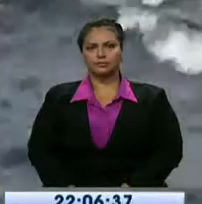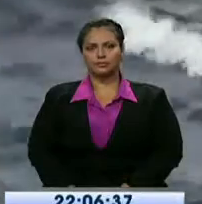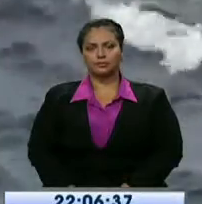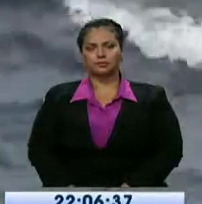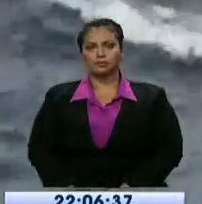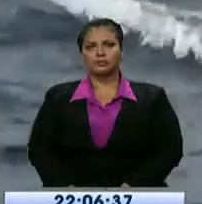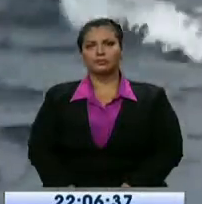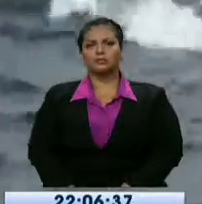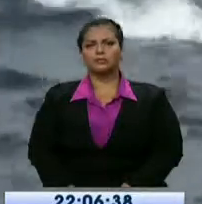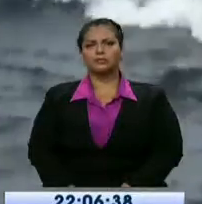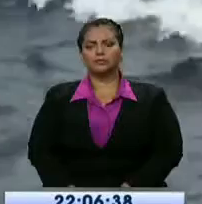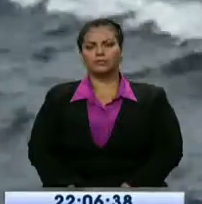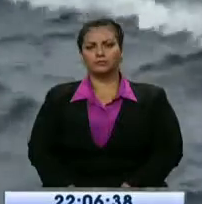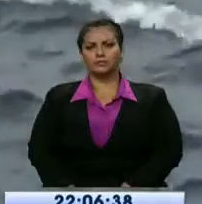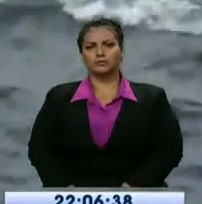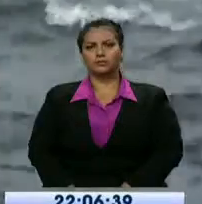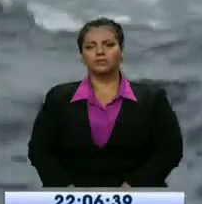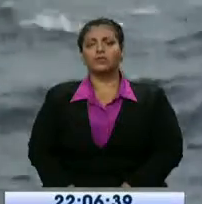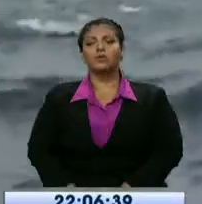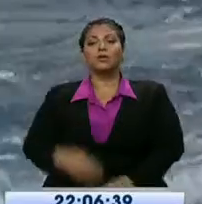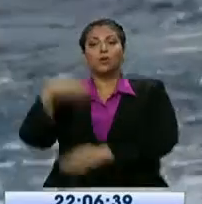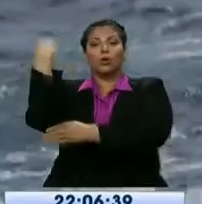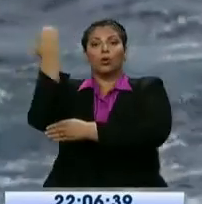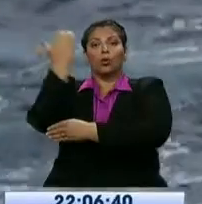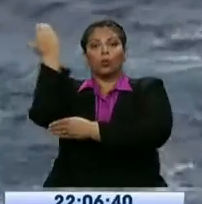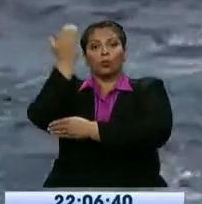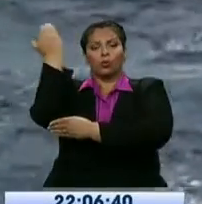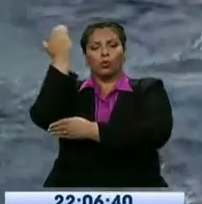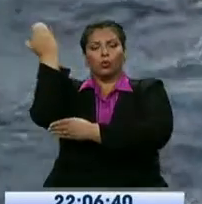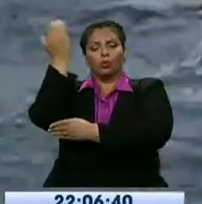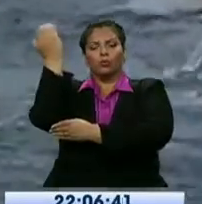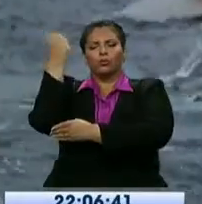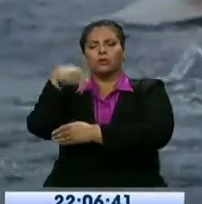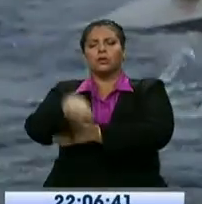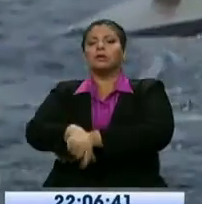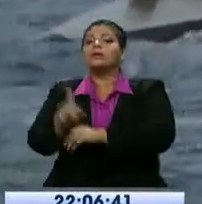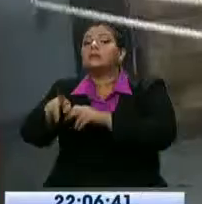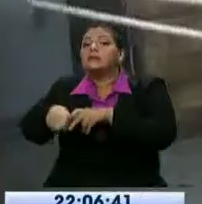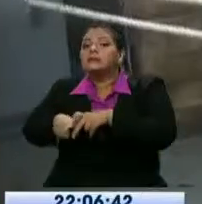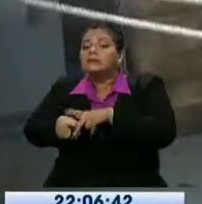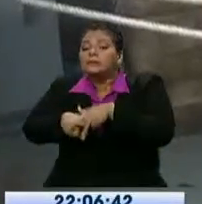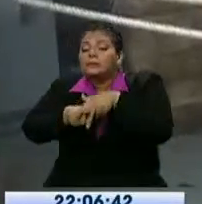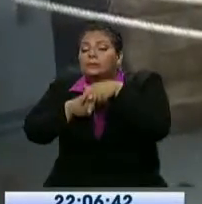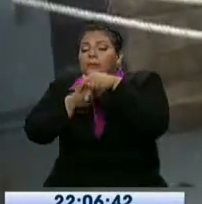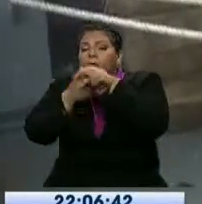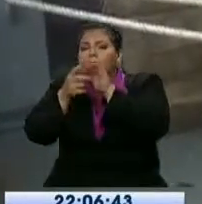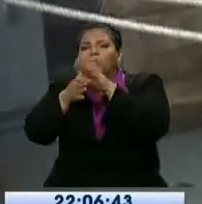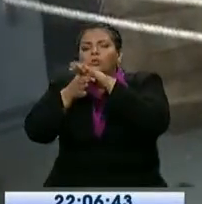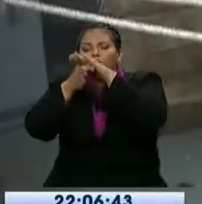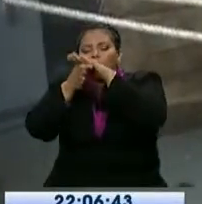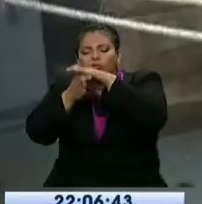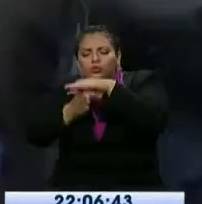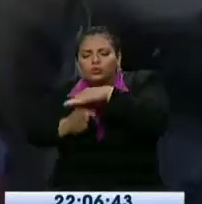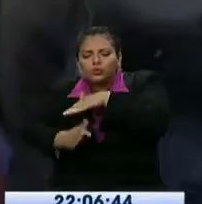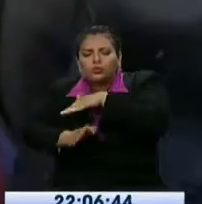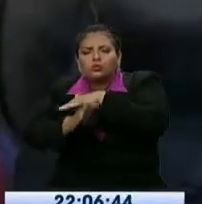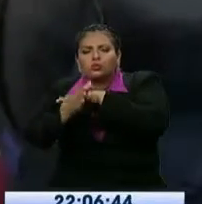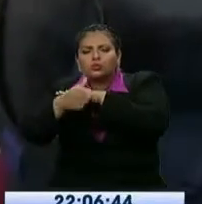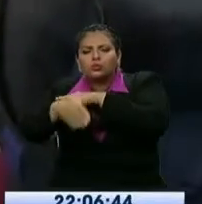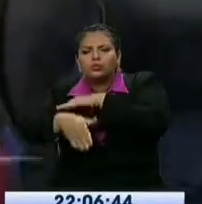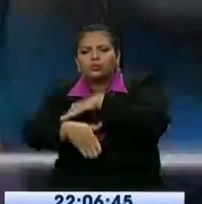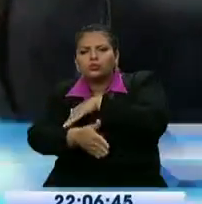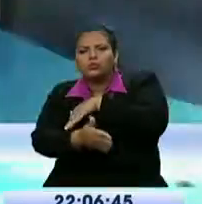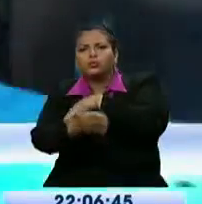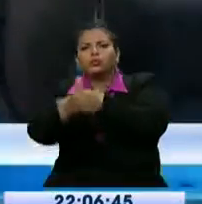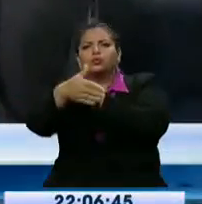desde Cabo Manglares, el departamento de Nariño, en Colombia, habría salido el semisumergible cargado con troca incautado el pasado jueves a 200